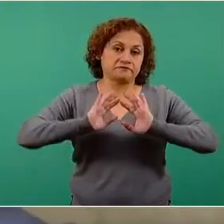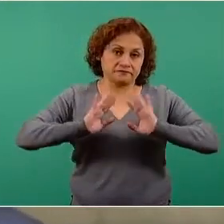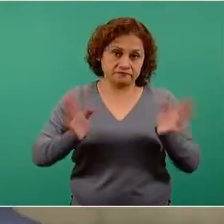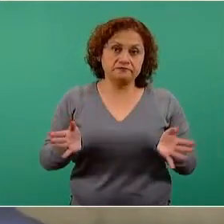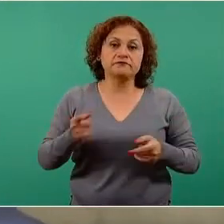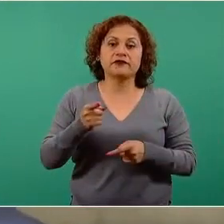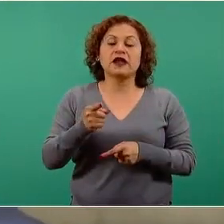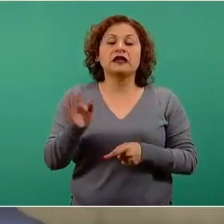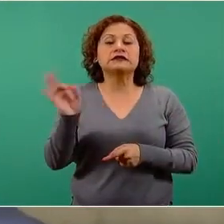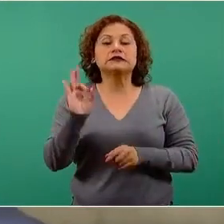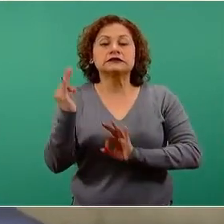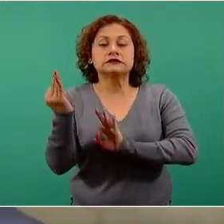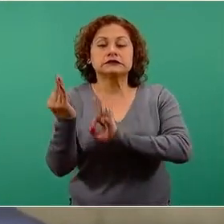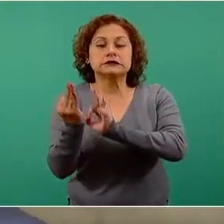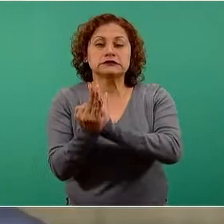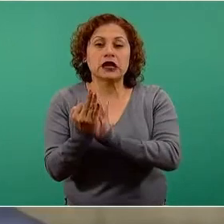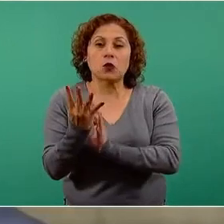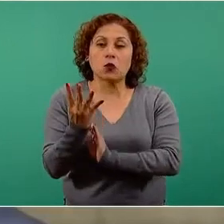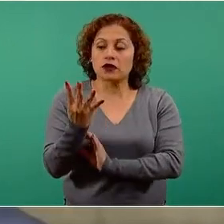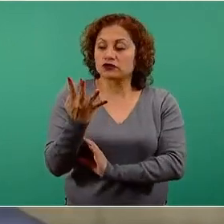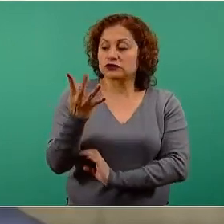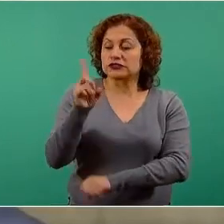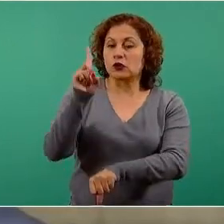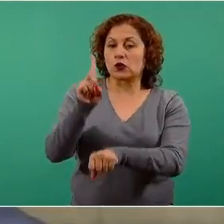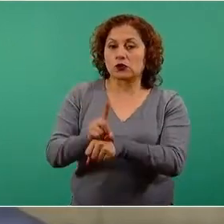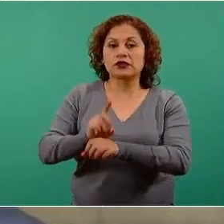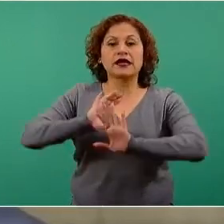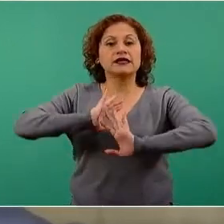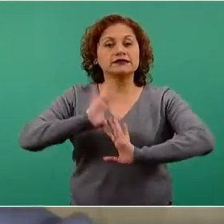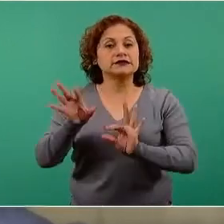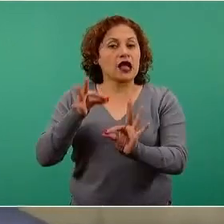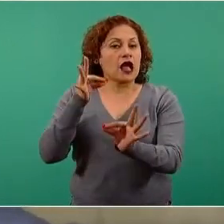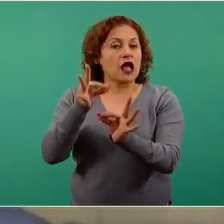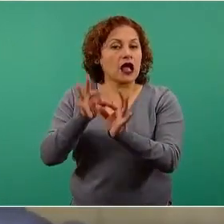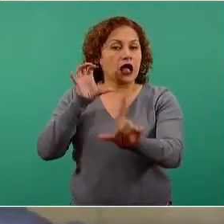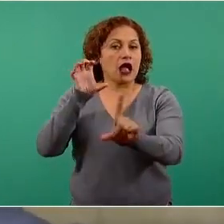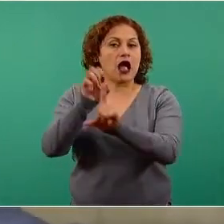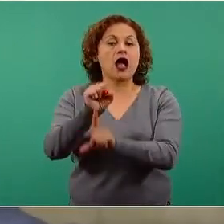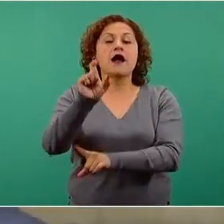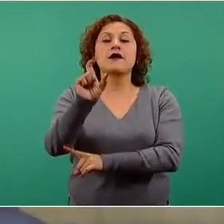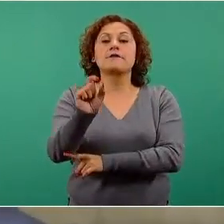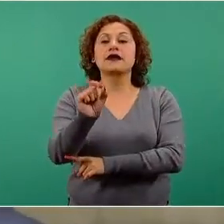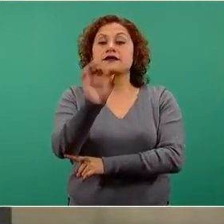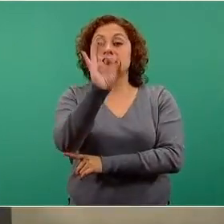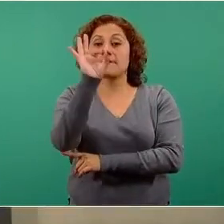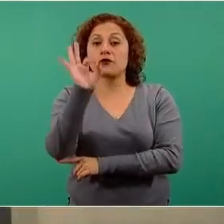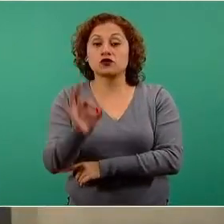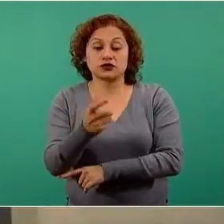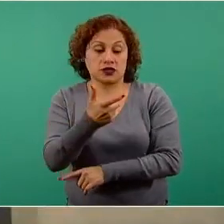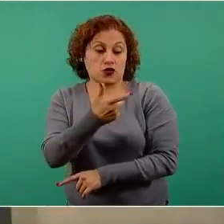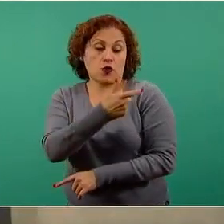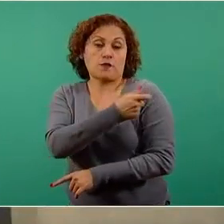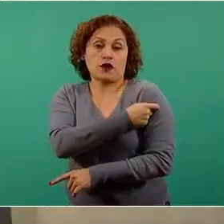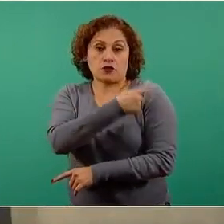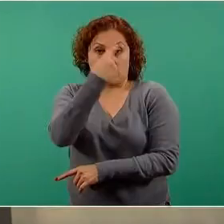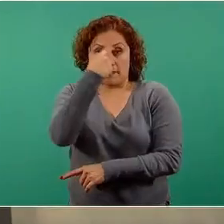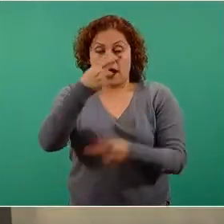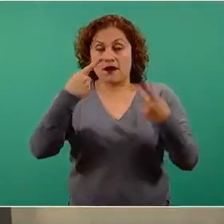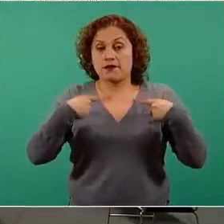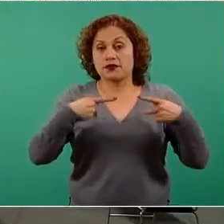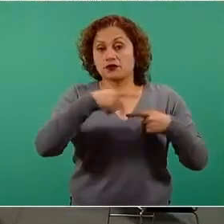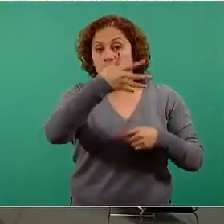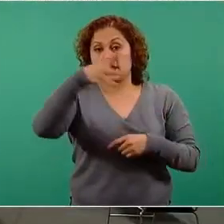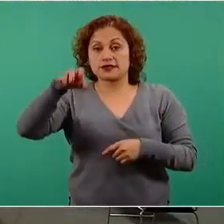pocos días, 4 o 5 días, habremos ya llegado a ese 20% de vacunación de las personas adultas